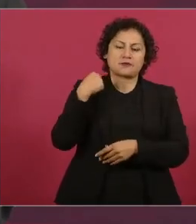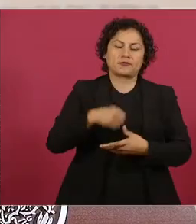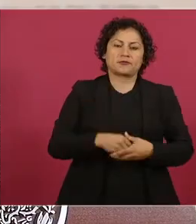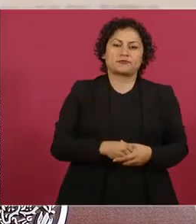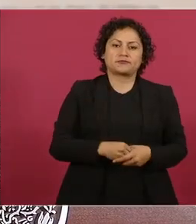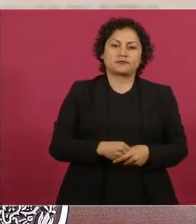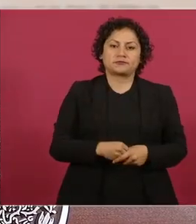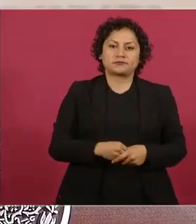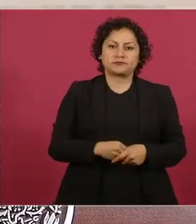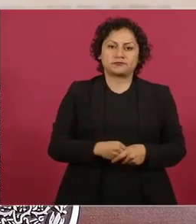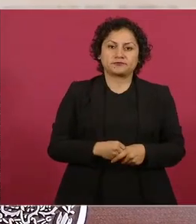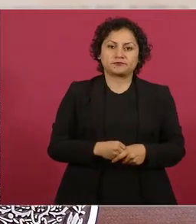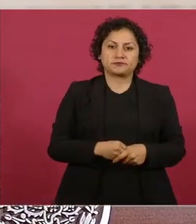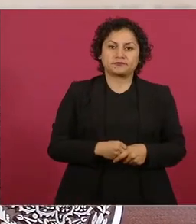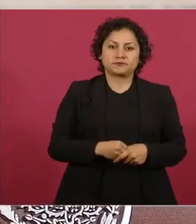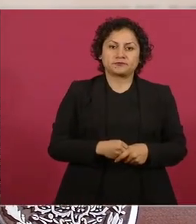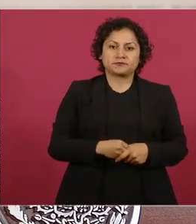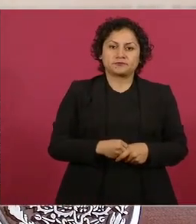Están allá